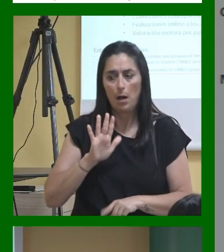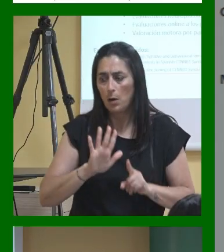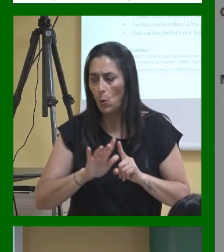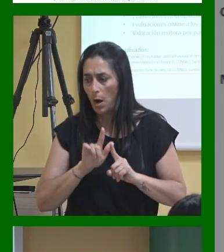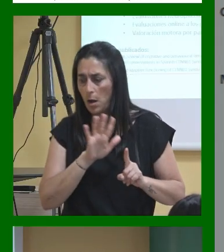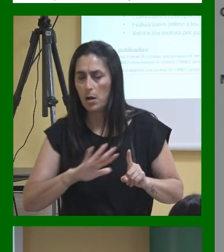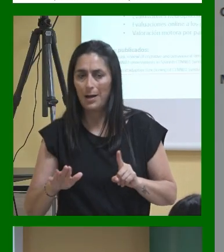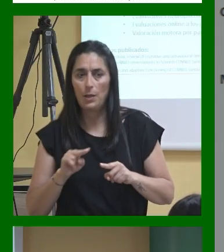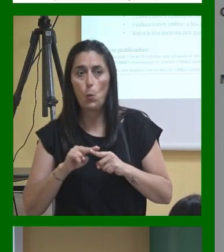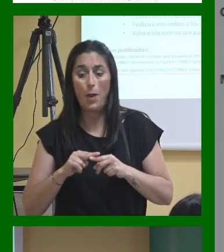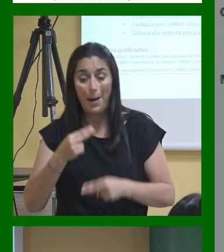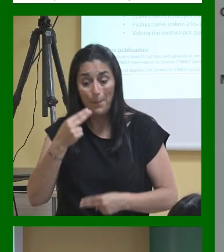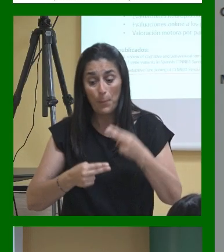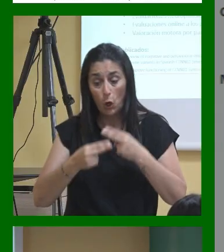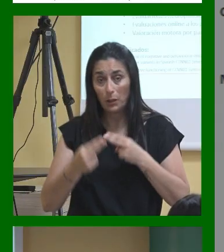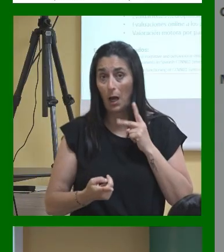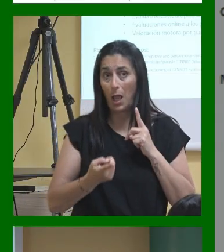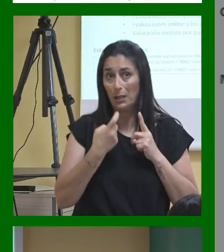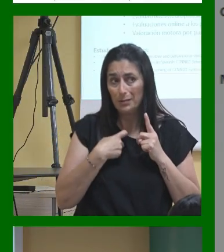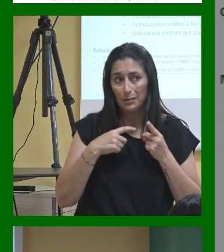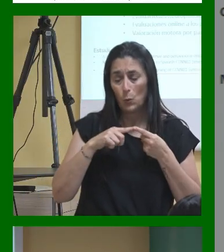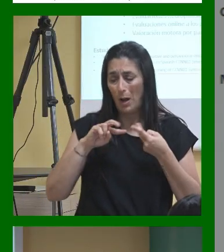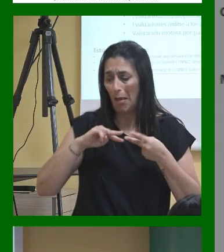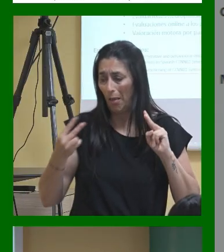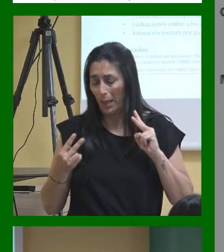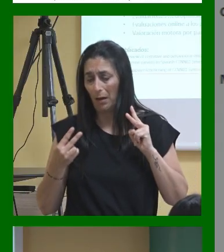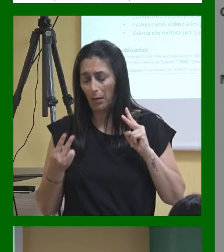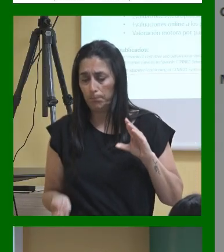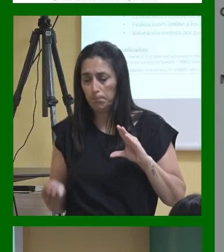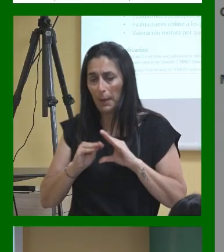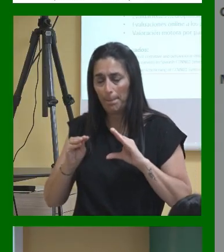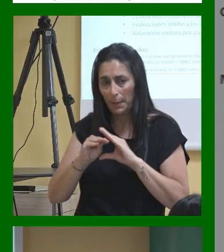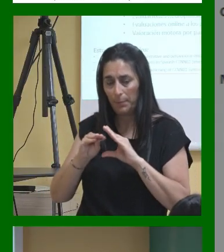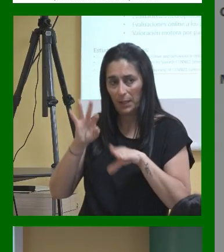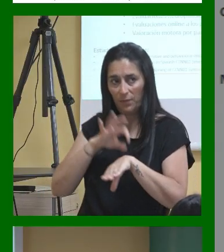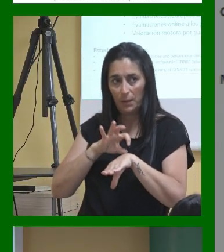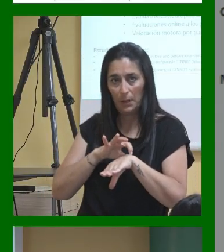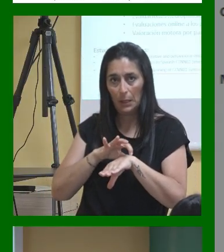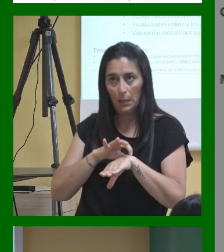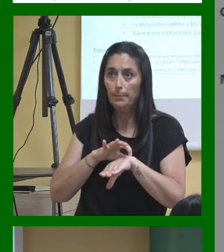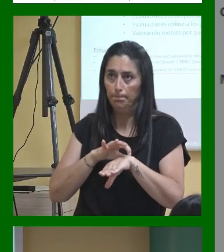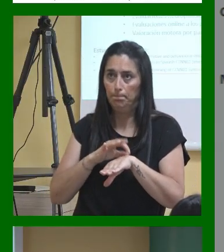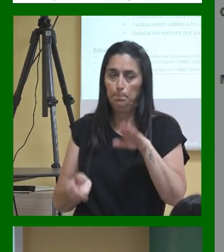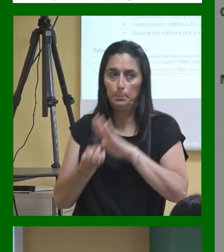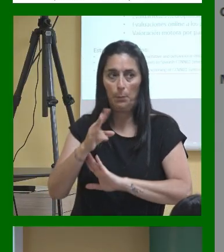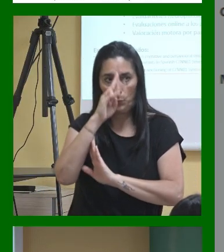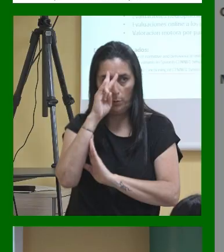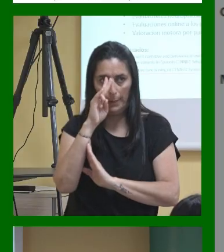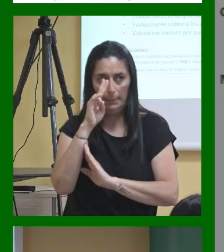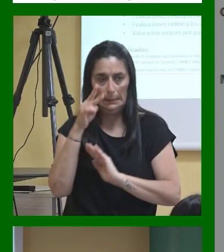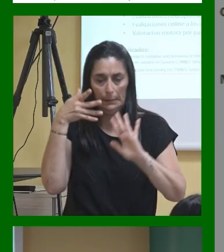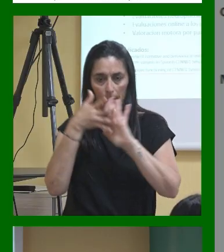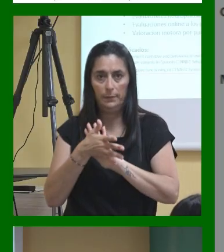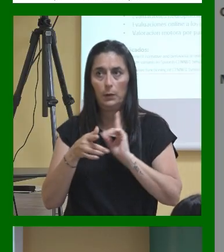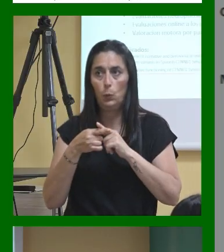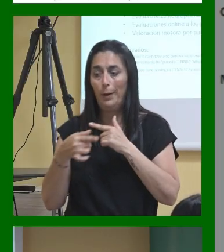deficiencia de una proteína, la betacatenina, y una serie de genes implicados, pues tiene una serie de problemas. Y también hemos establecido, por